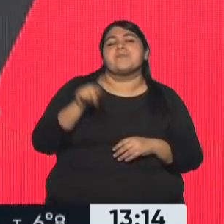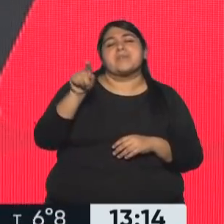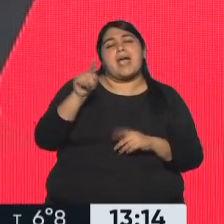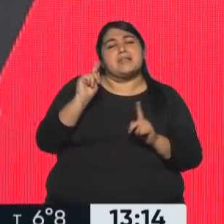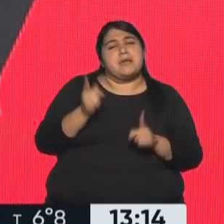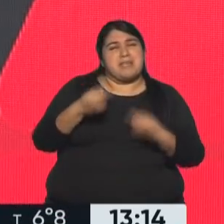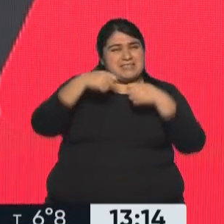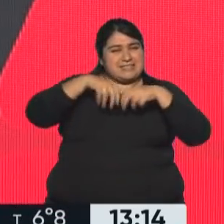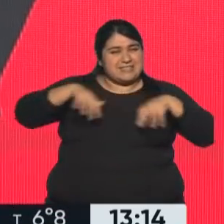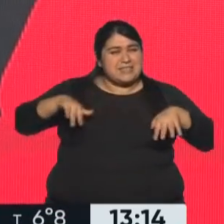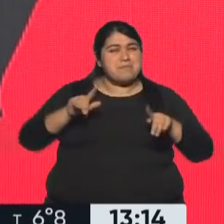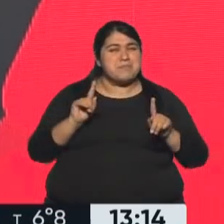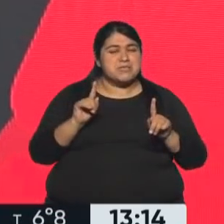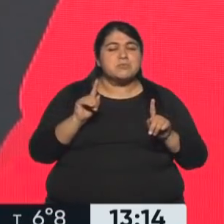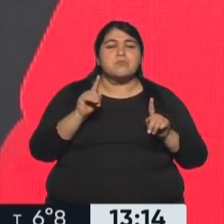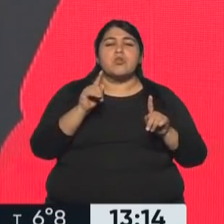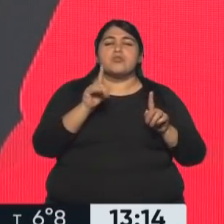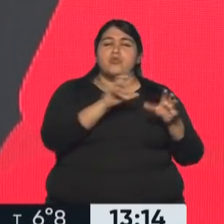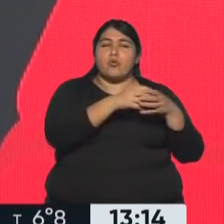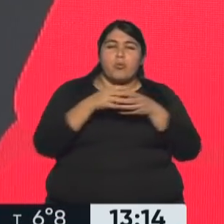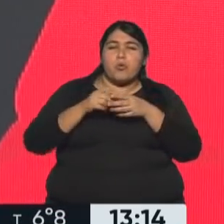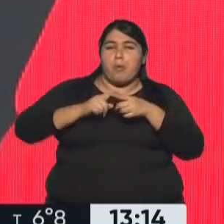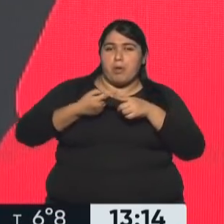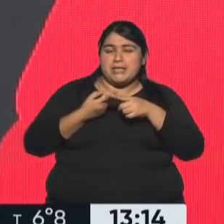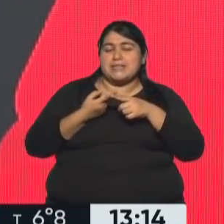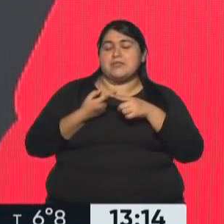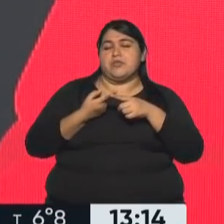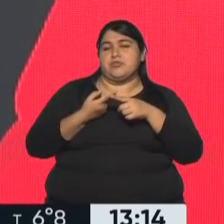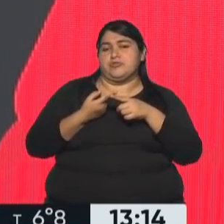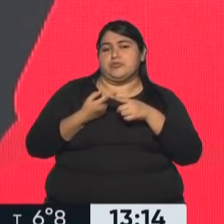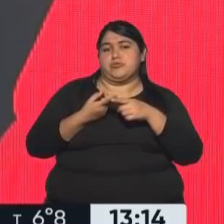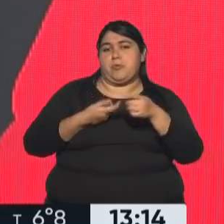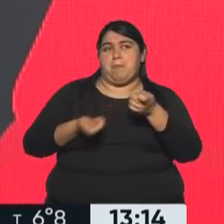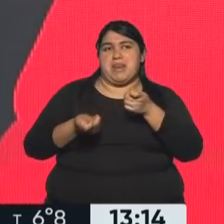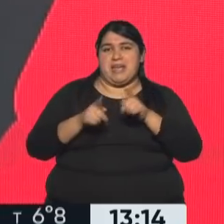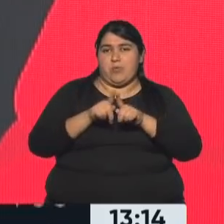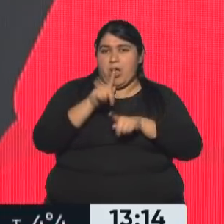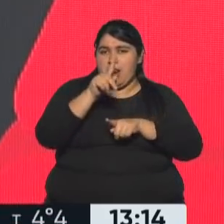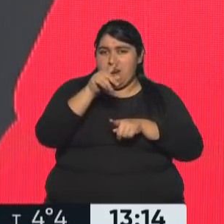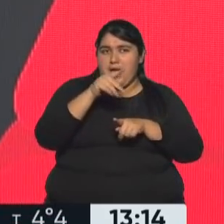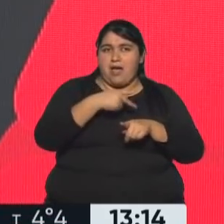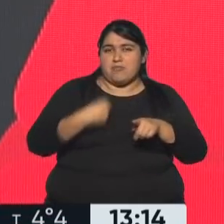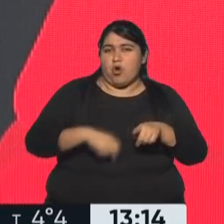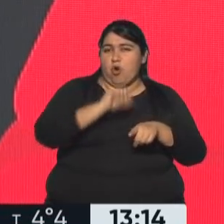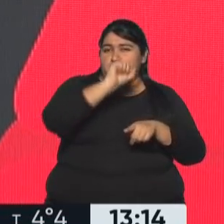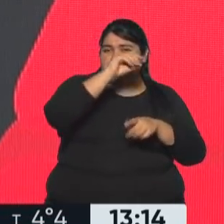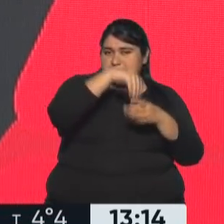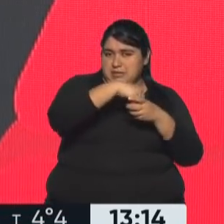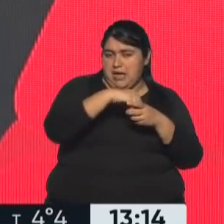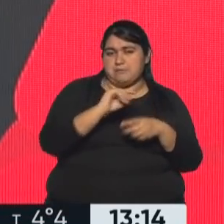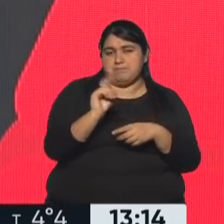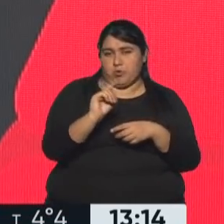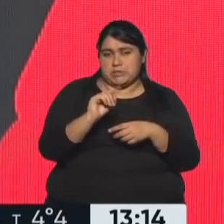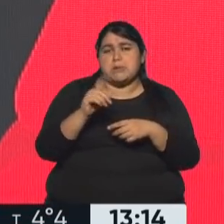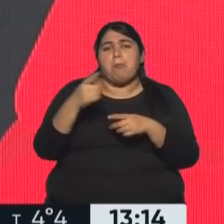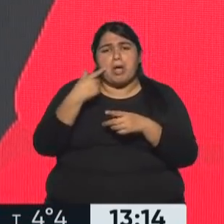también esos pequeños espacios políticos que, digamos, no están conducidos por el Partido Comunista Chino, pero que no son directamente de ese